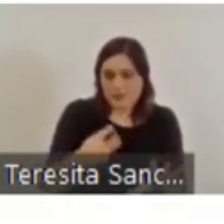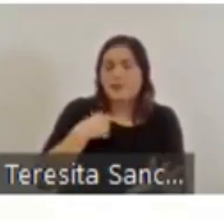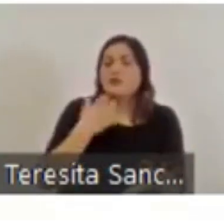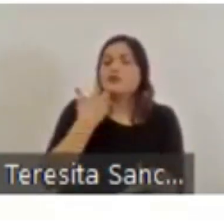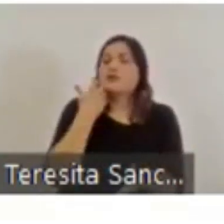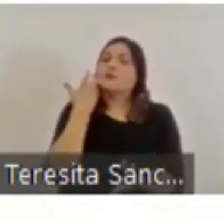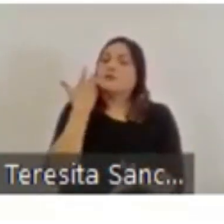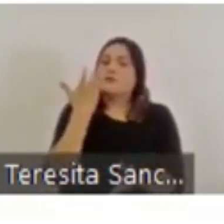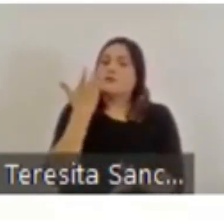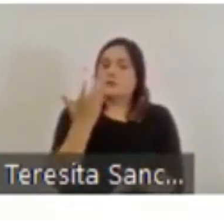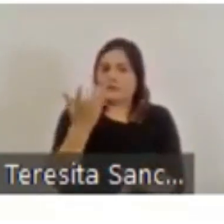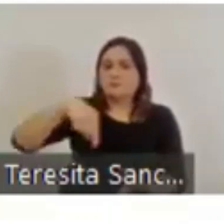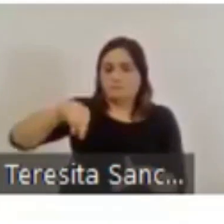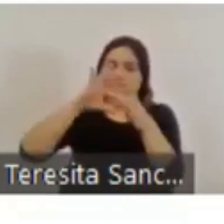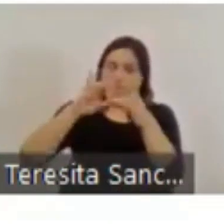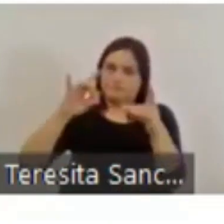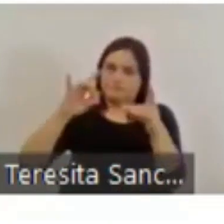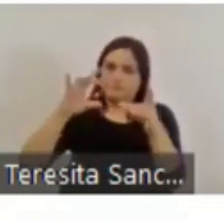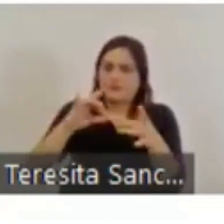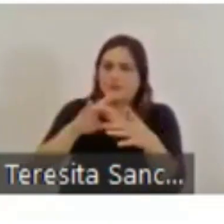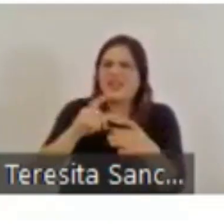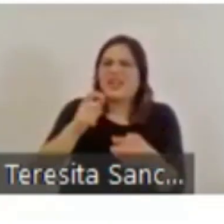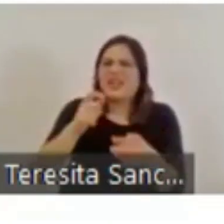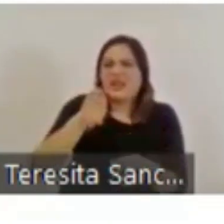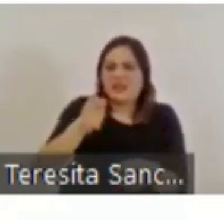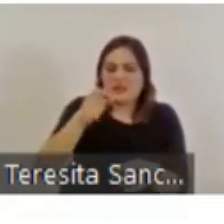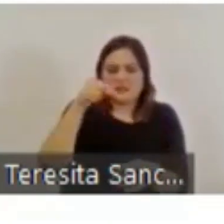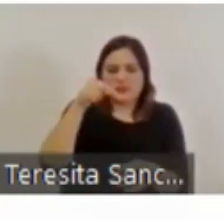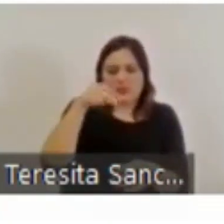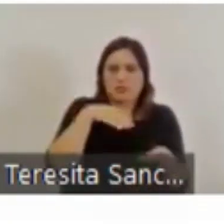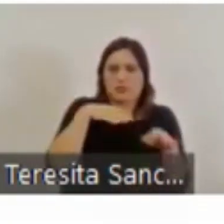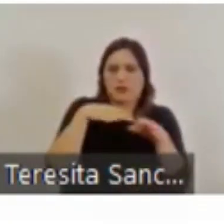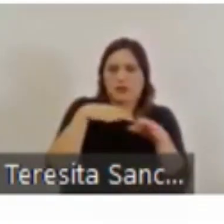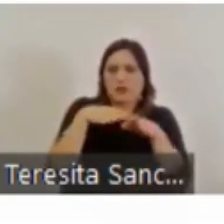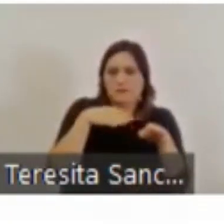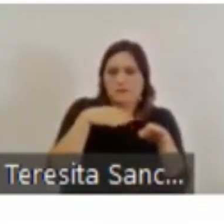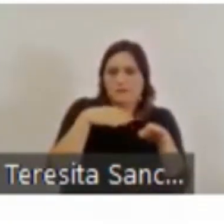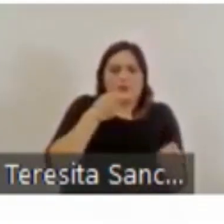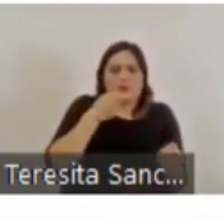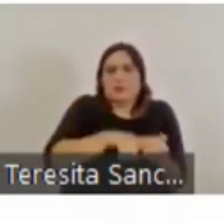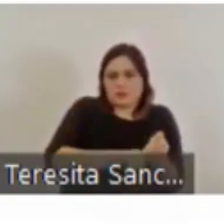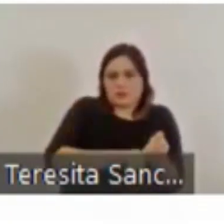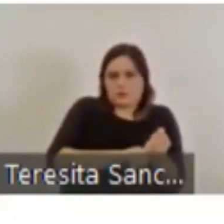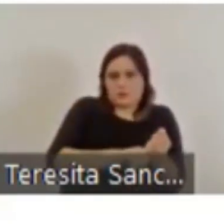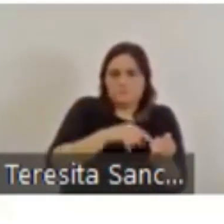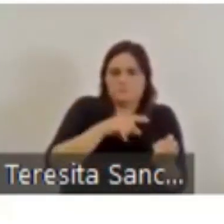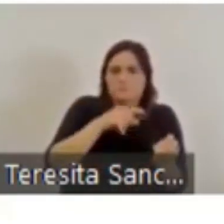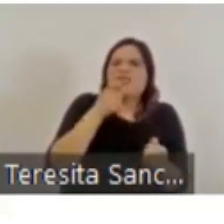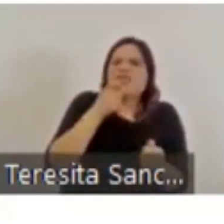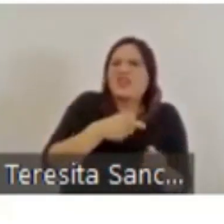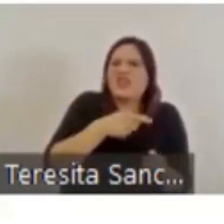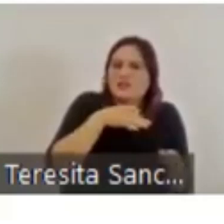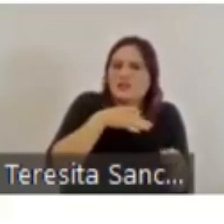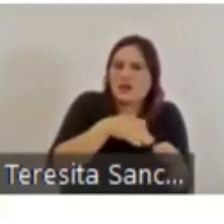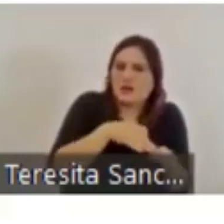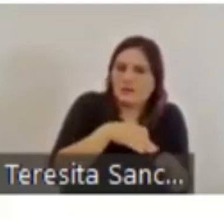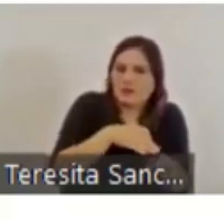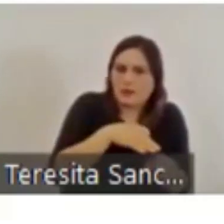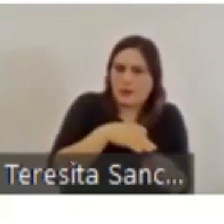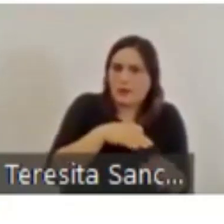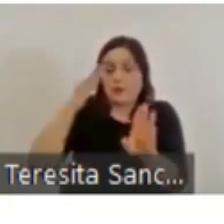pues comentarles qué es lo que estamos haciendo nosotros desde nuestra trinchera para que este pues